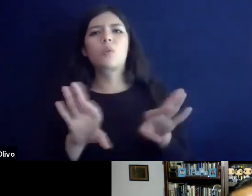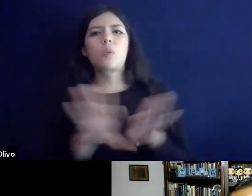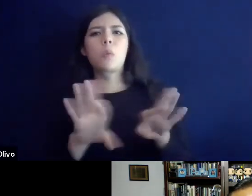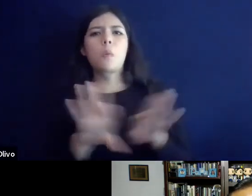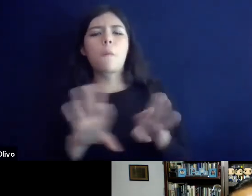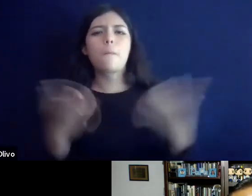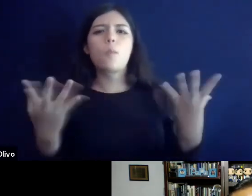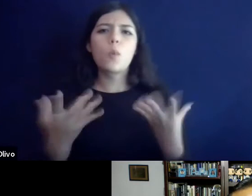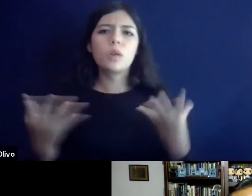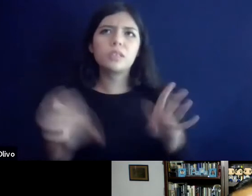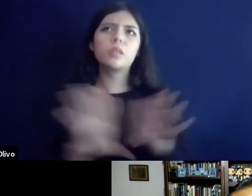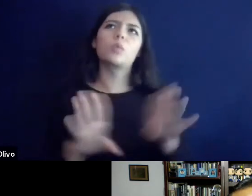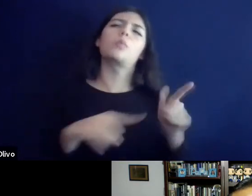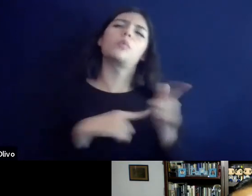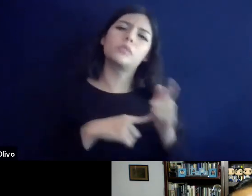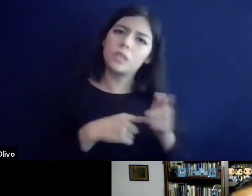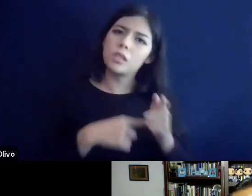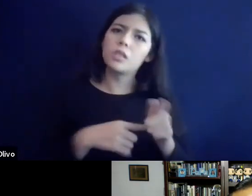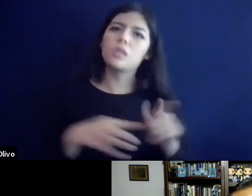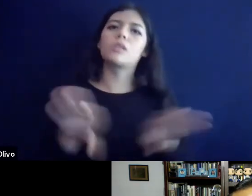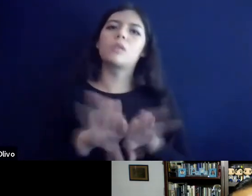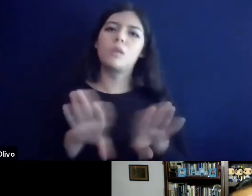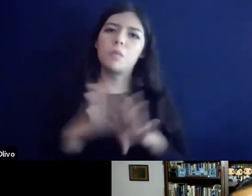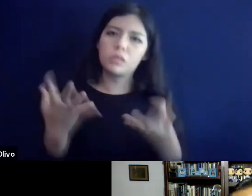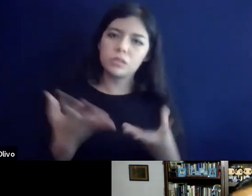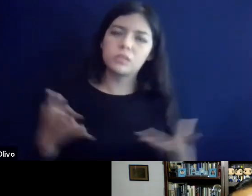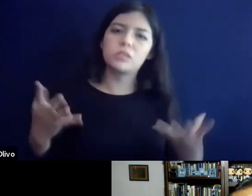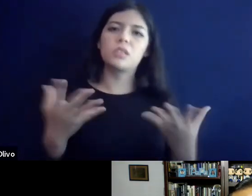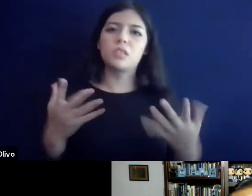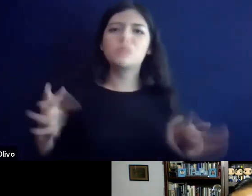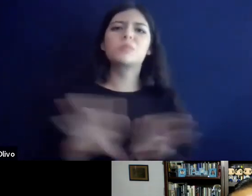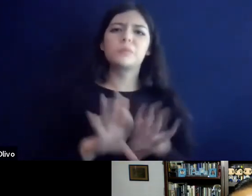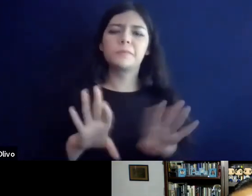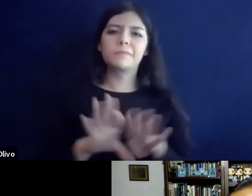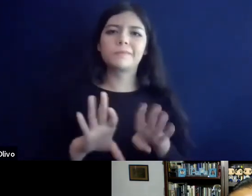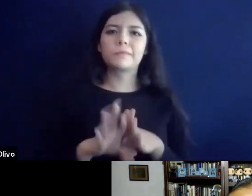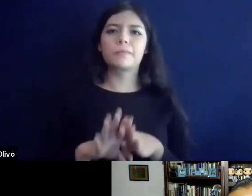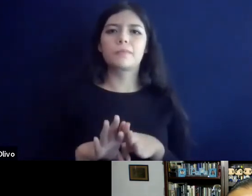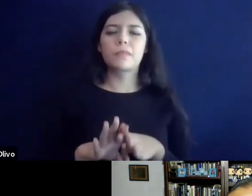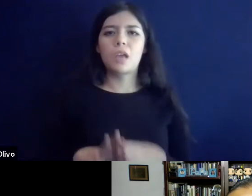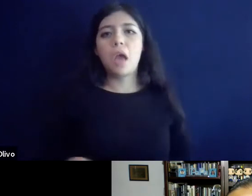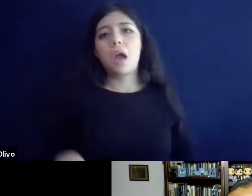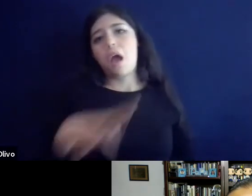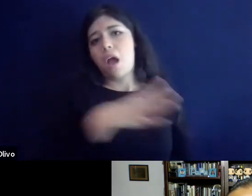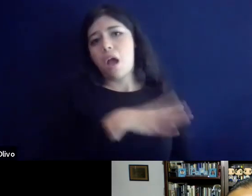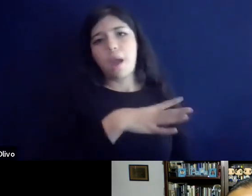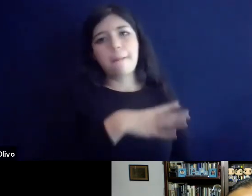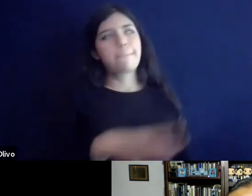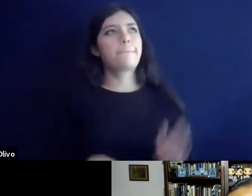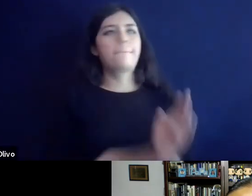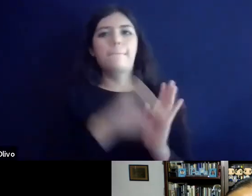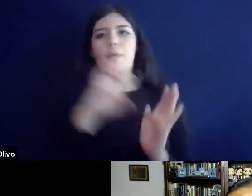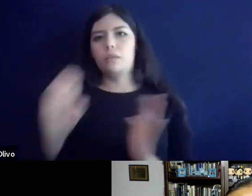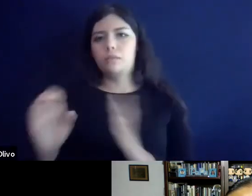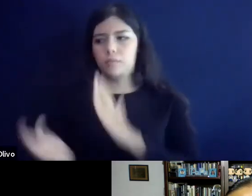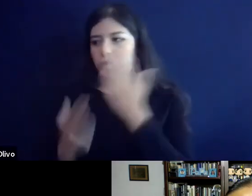que te insertas tú en esto? ¿Cómo a pesar de que te estás desarrollando en un contexto que no